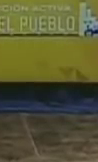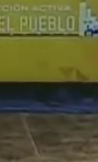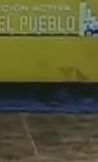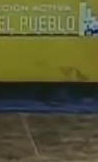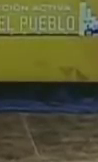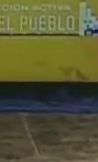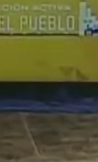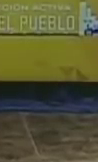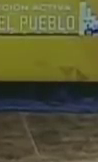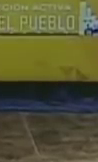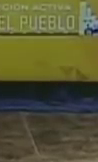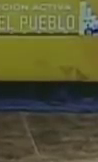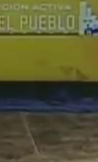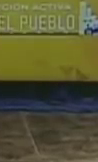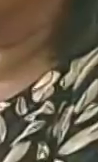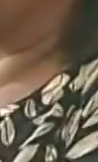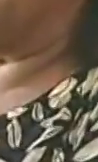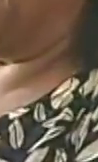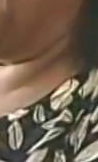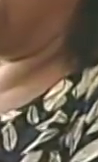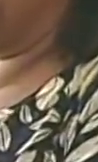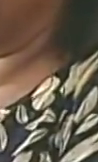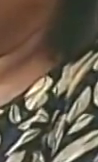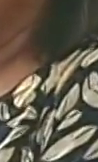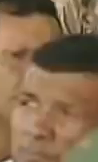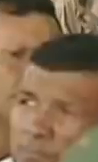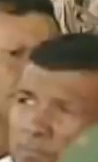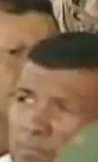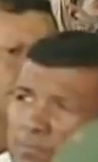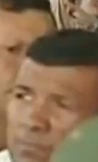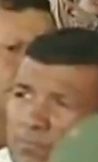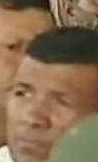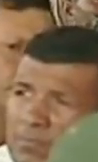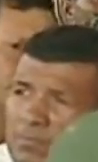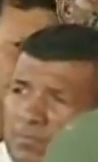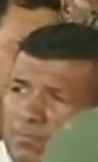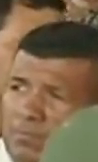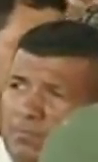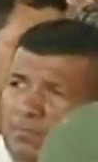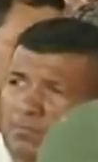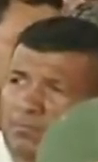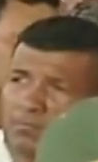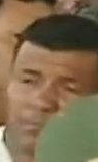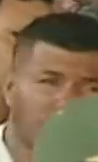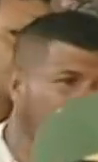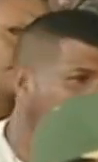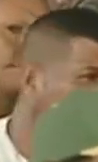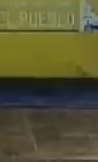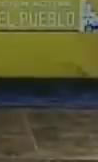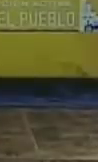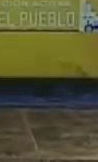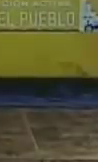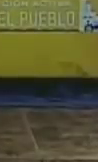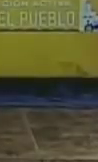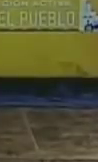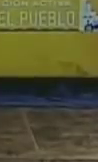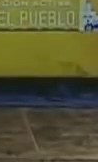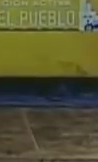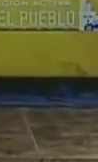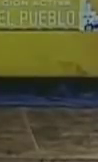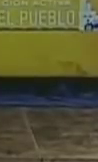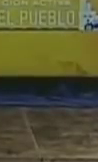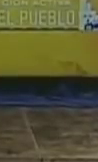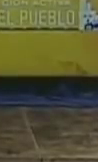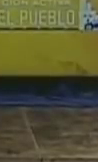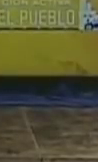Aprobado. Bueno, lo siguiente. Ya va, no siga. Ok. Un paso atrás. No, un paso atrás nunca, jamás. Ni para coger